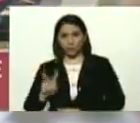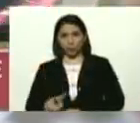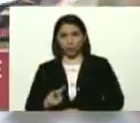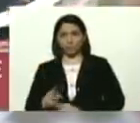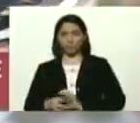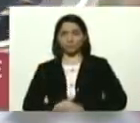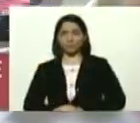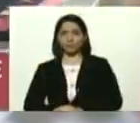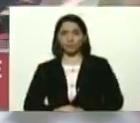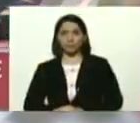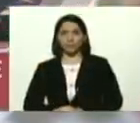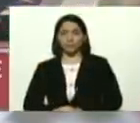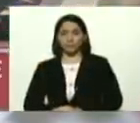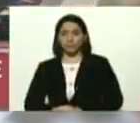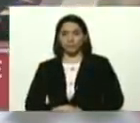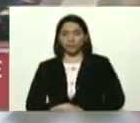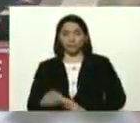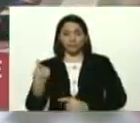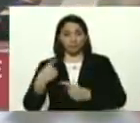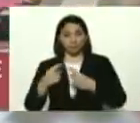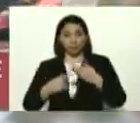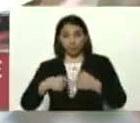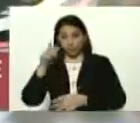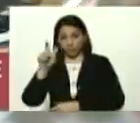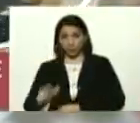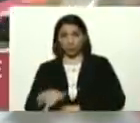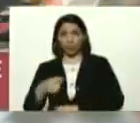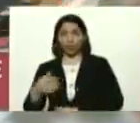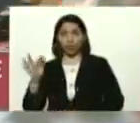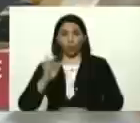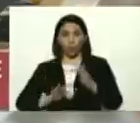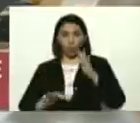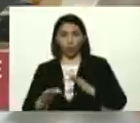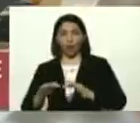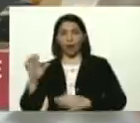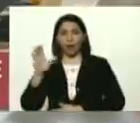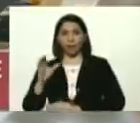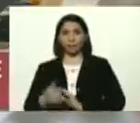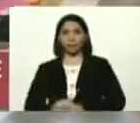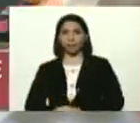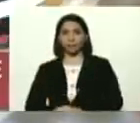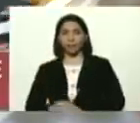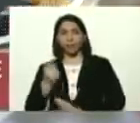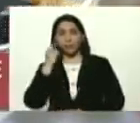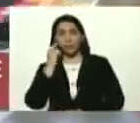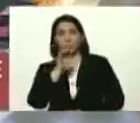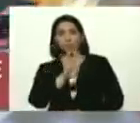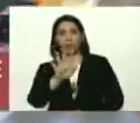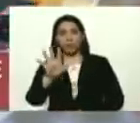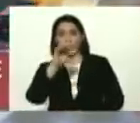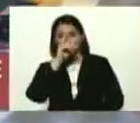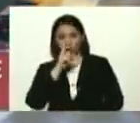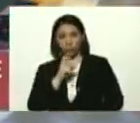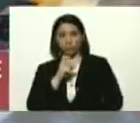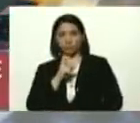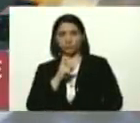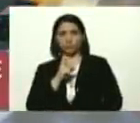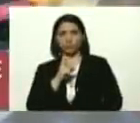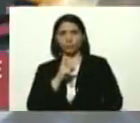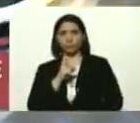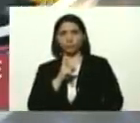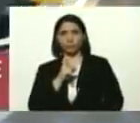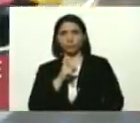tenemos otro caso desde el Distrito Capital, es una mujer de 45 años,